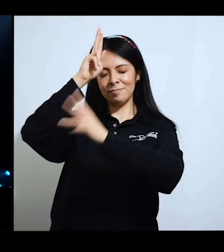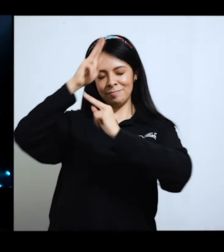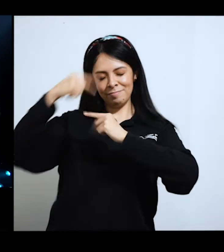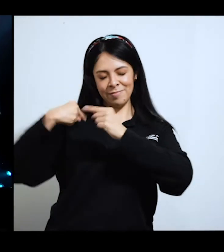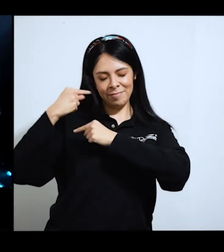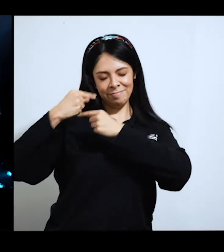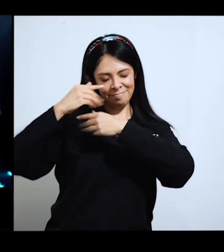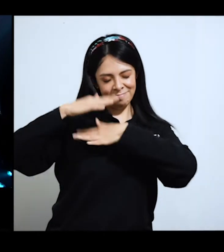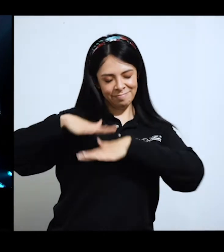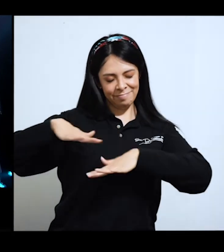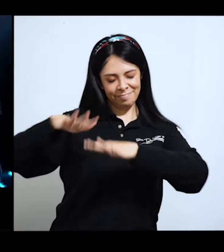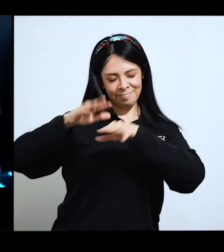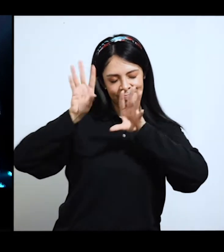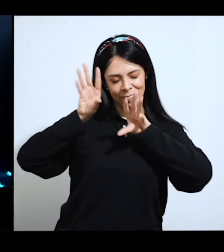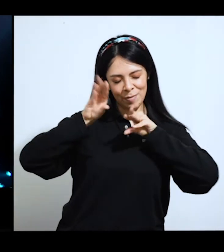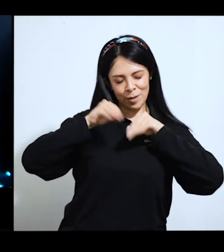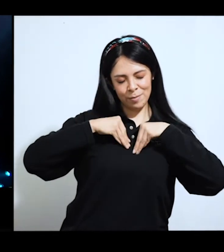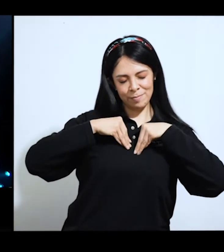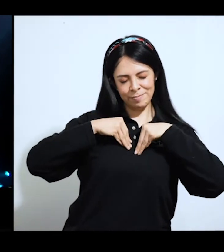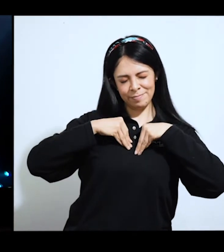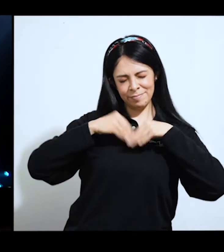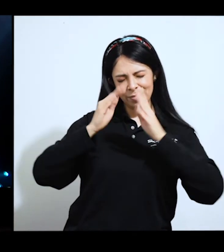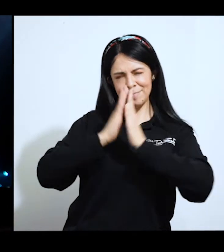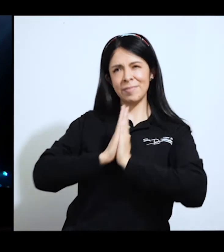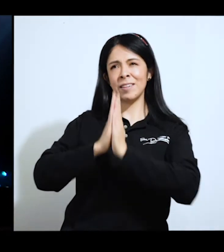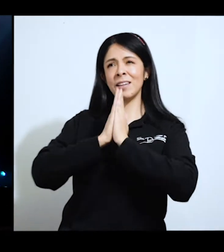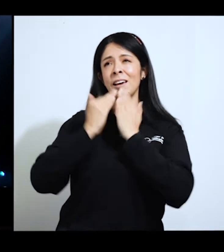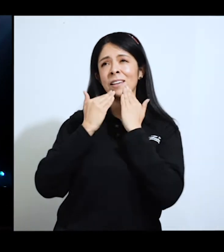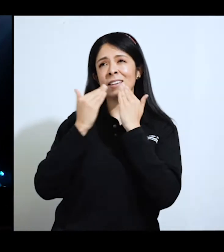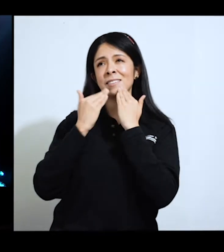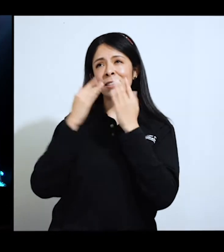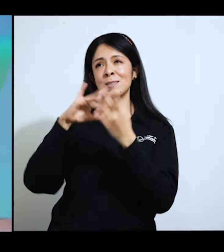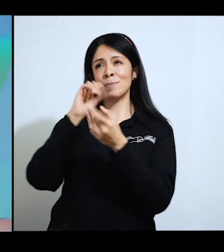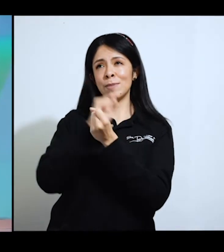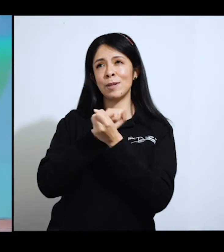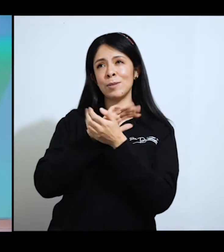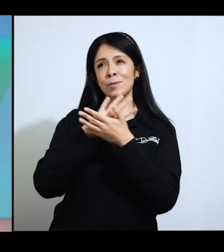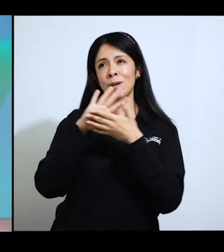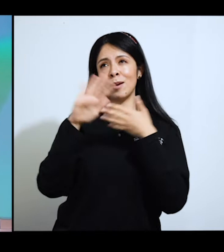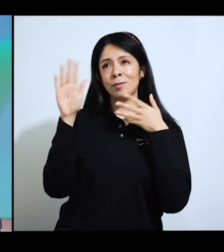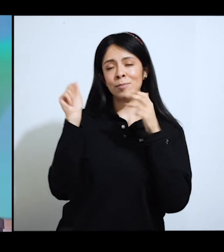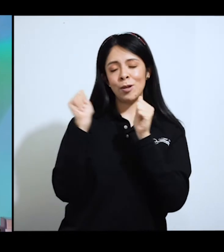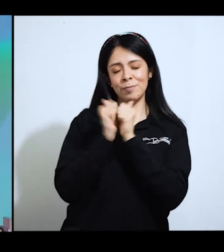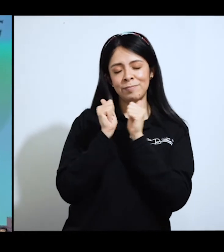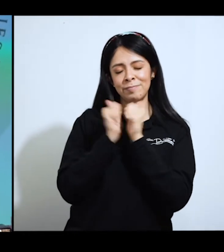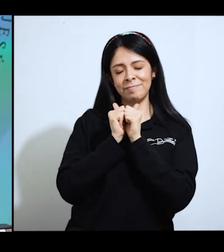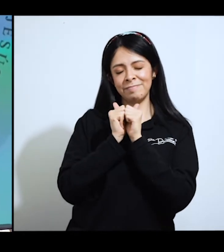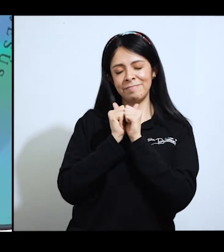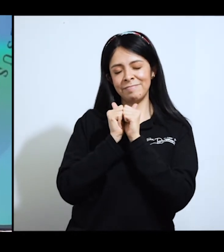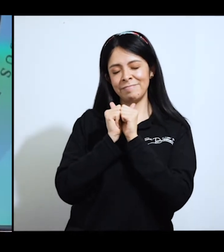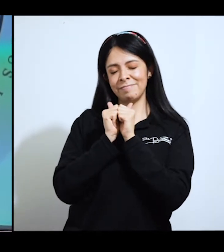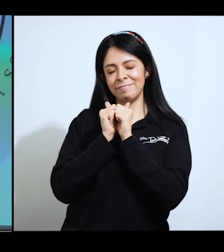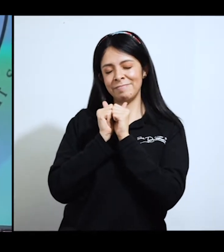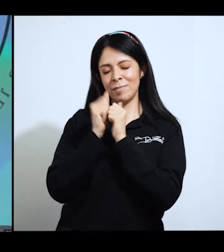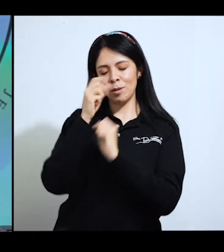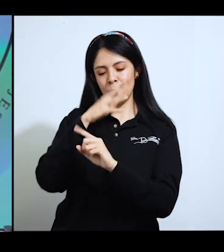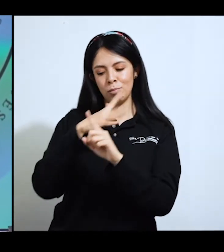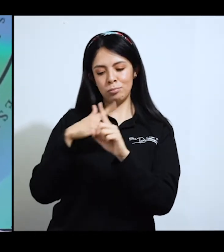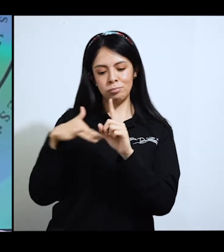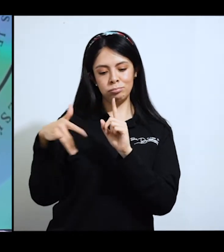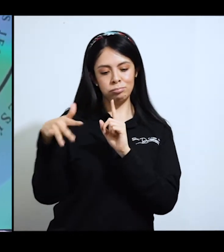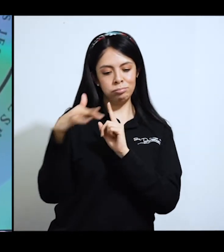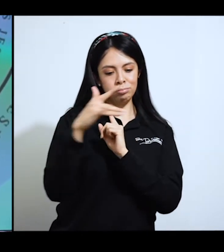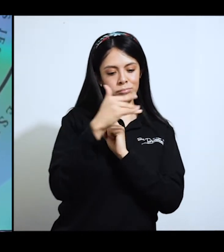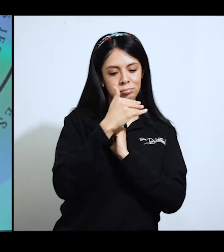gloria, Dios, heredero soy. Y Señor, hoy te damos gracias por tu Espíritu Santo